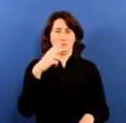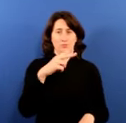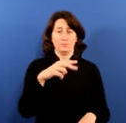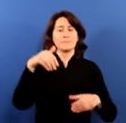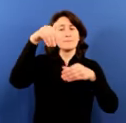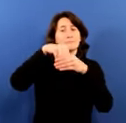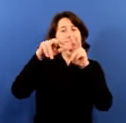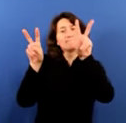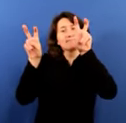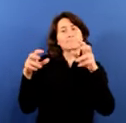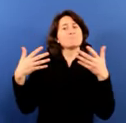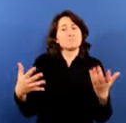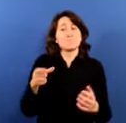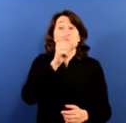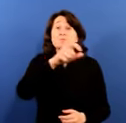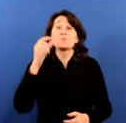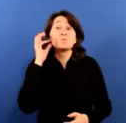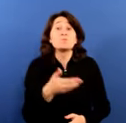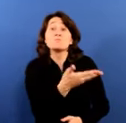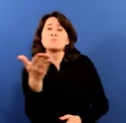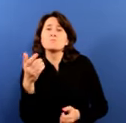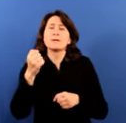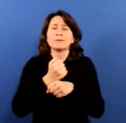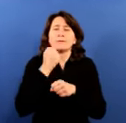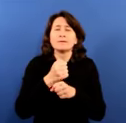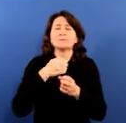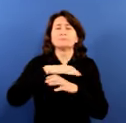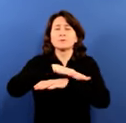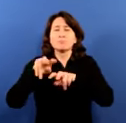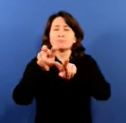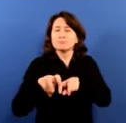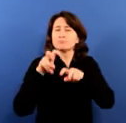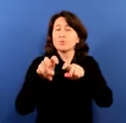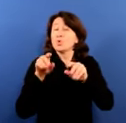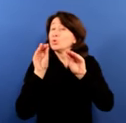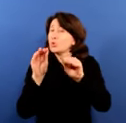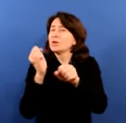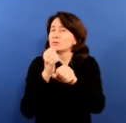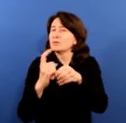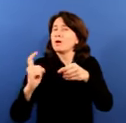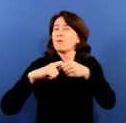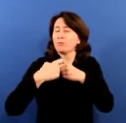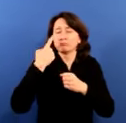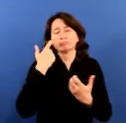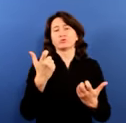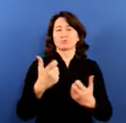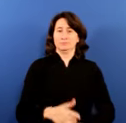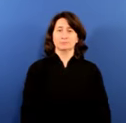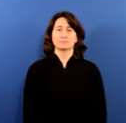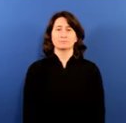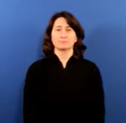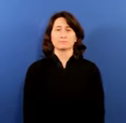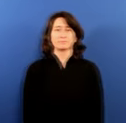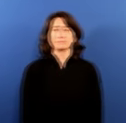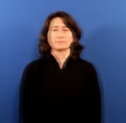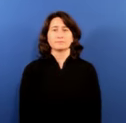por asociaciones de mujeres del medio rural, diputaciones forales, Emakunde, ASI y el propio Gobierno vasco. El objetivo